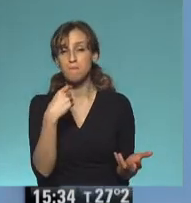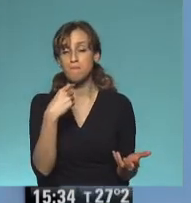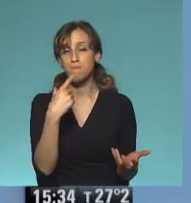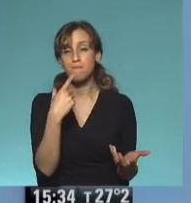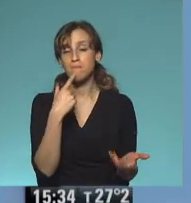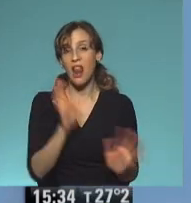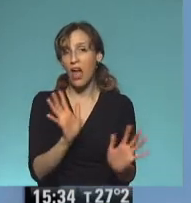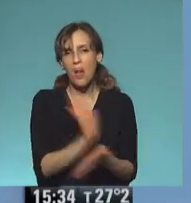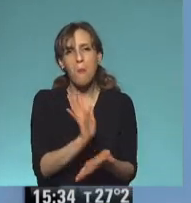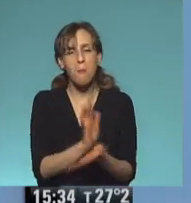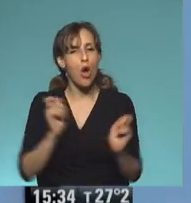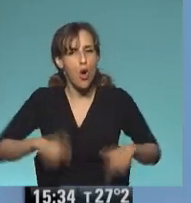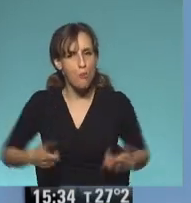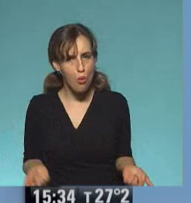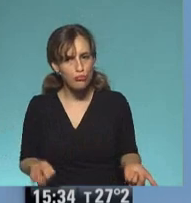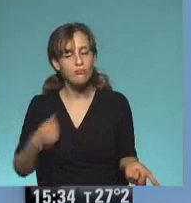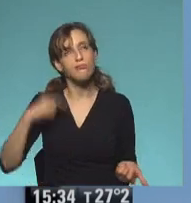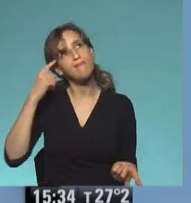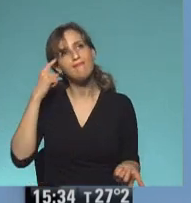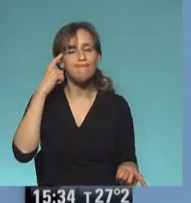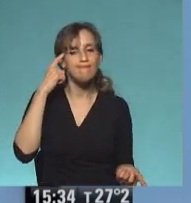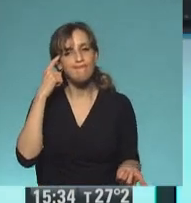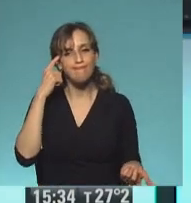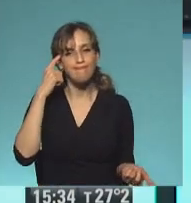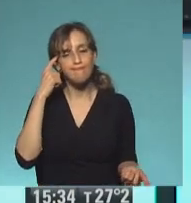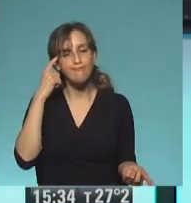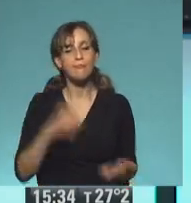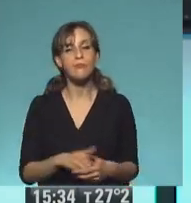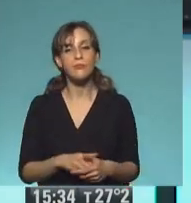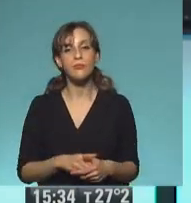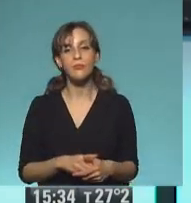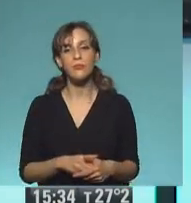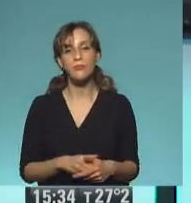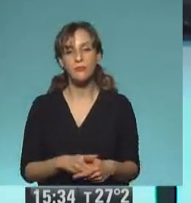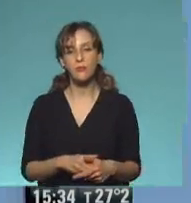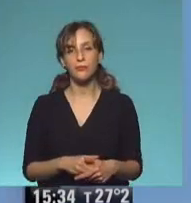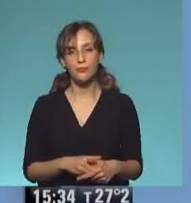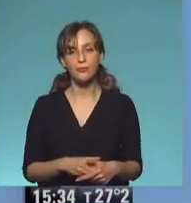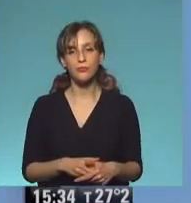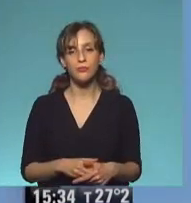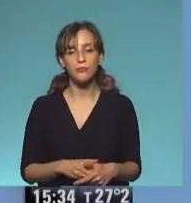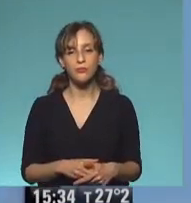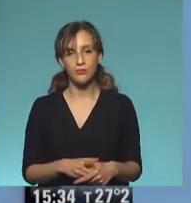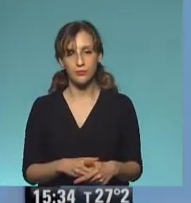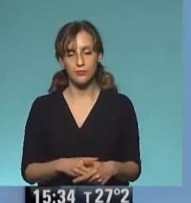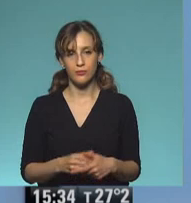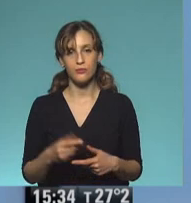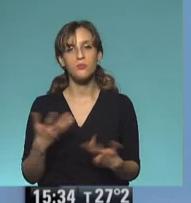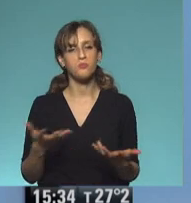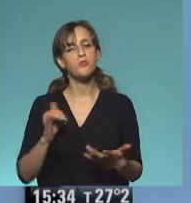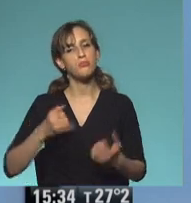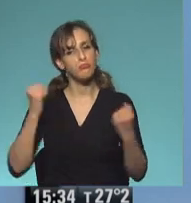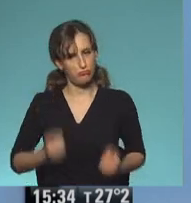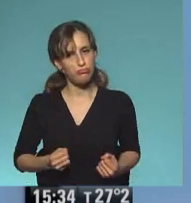siempre. ¿Qué sé yo? Pensó mientras miraba fijo, fijo un agujerito del suelo. Y eligió